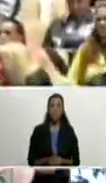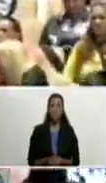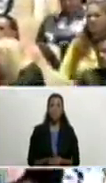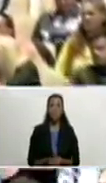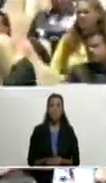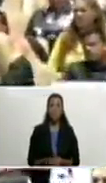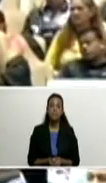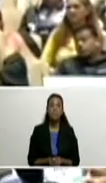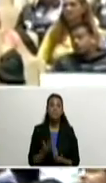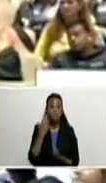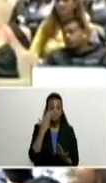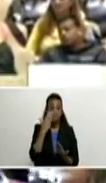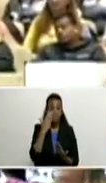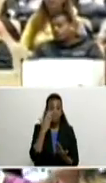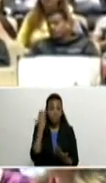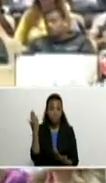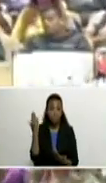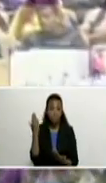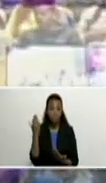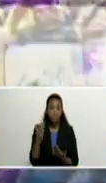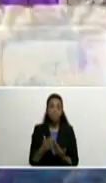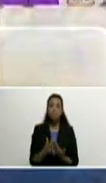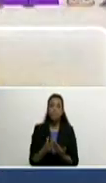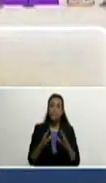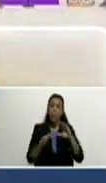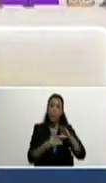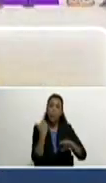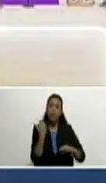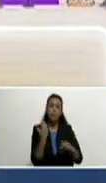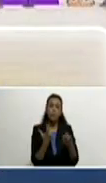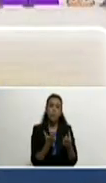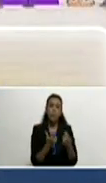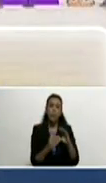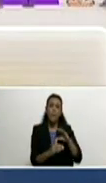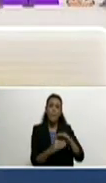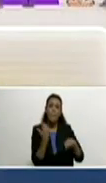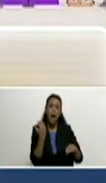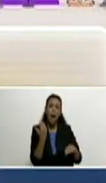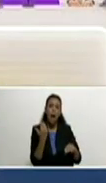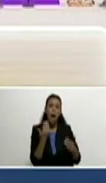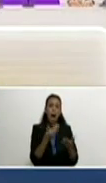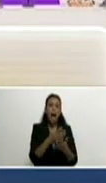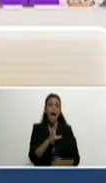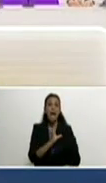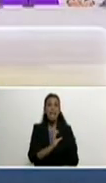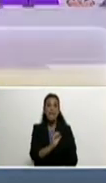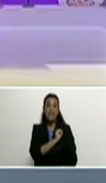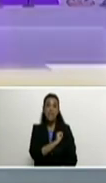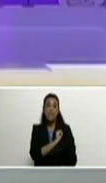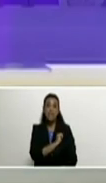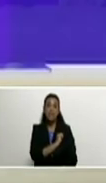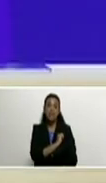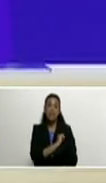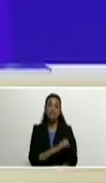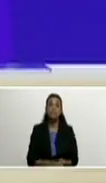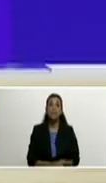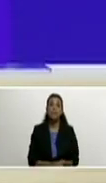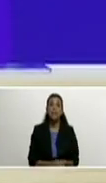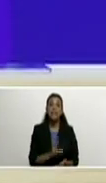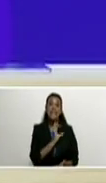Bueno, para que ustedes vean, me acaba de llegar a esta hora calientico desde Santiago de Chile. Santiago de